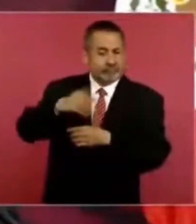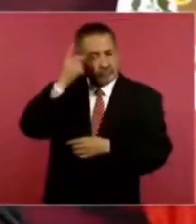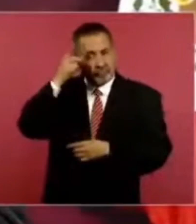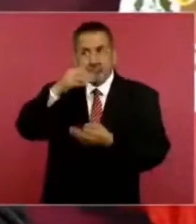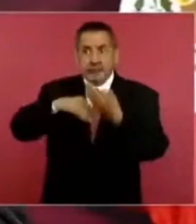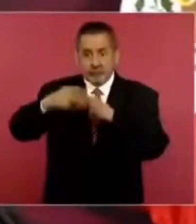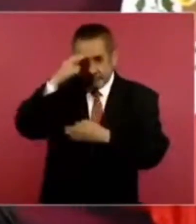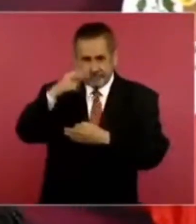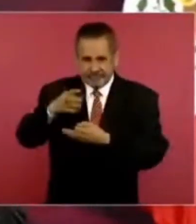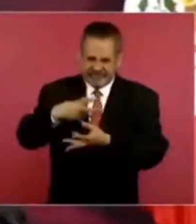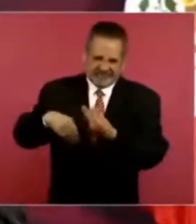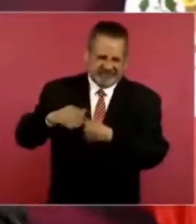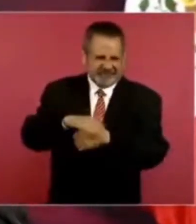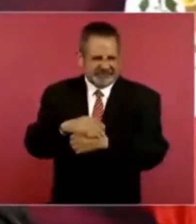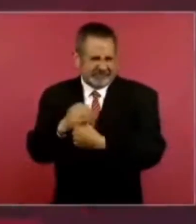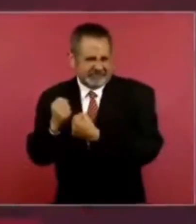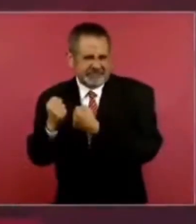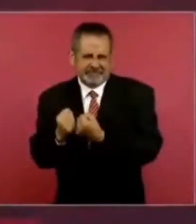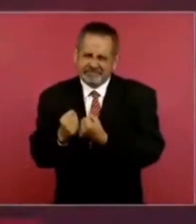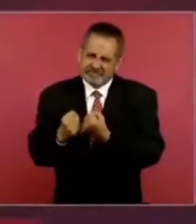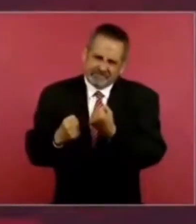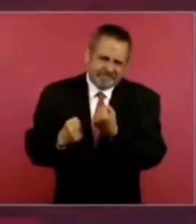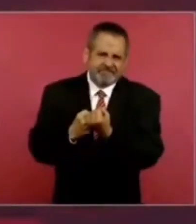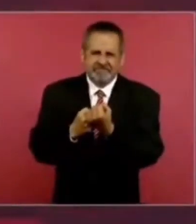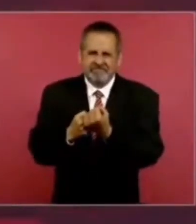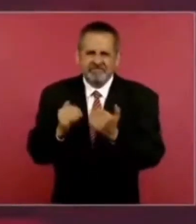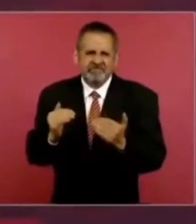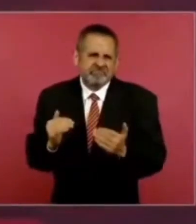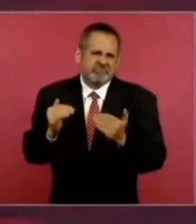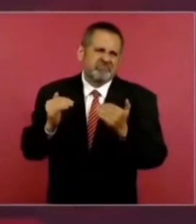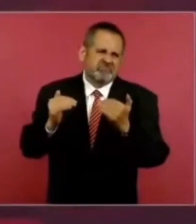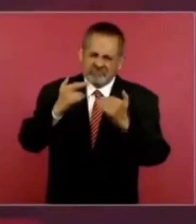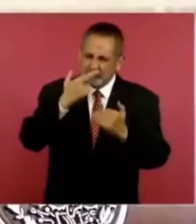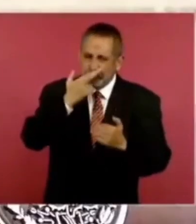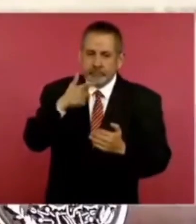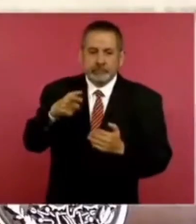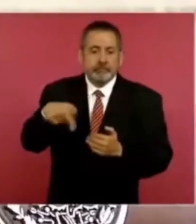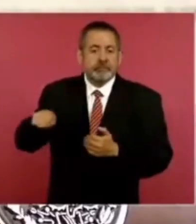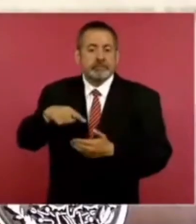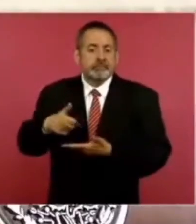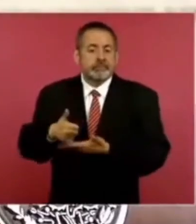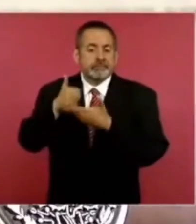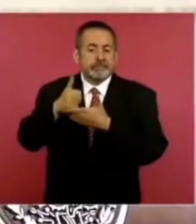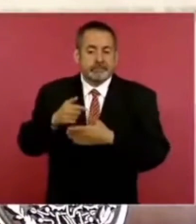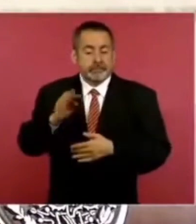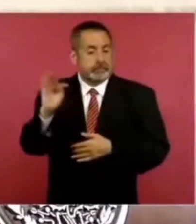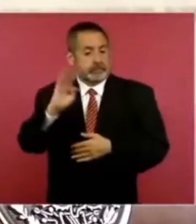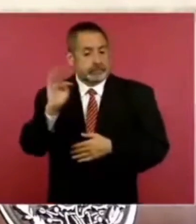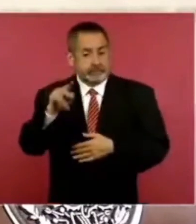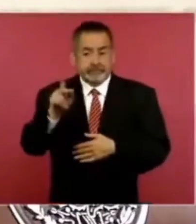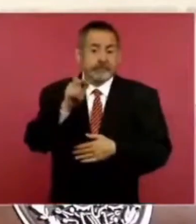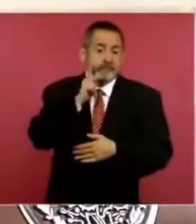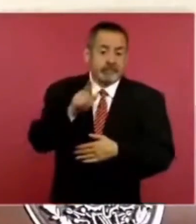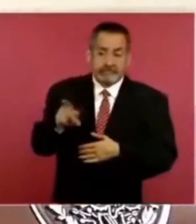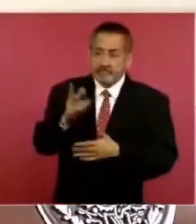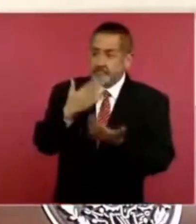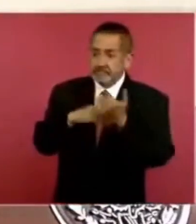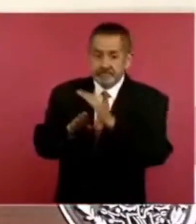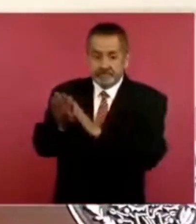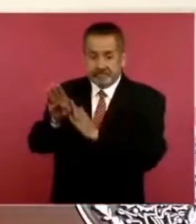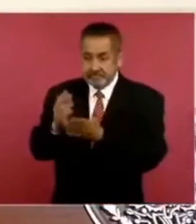mexicanos, se fortalezca, porque nos ayuda. Si Pemex es una